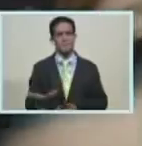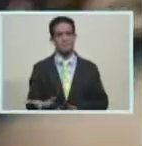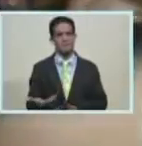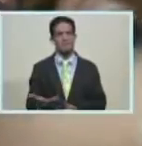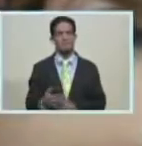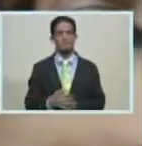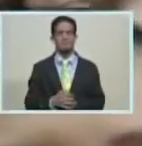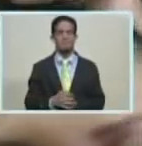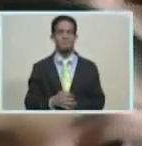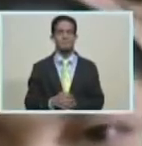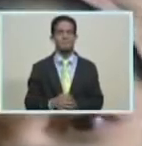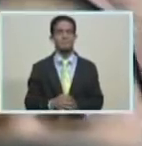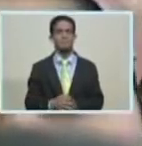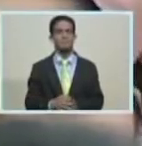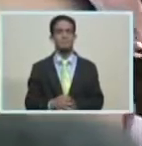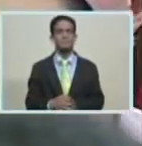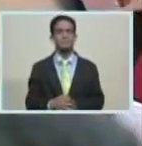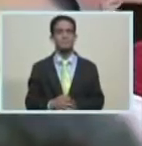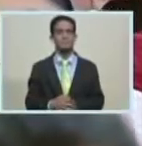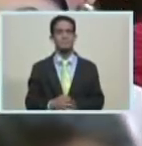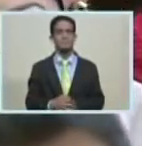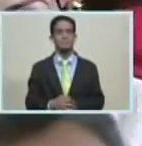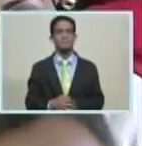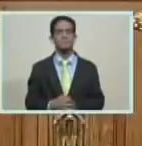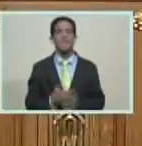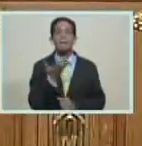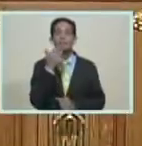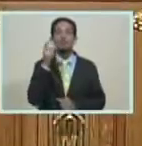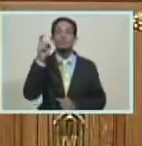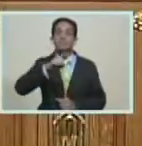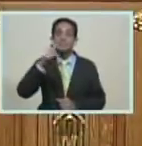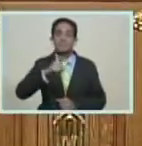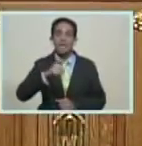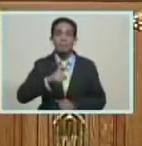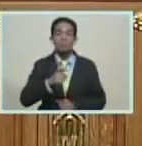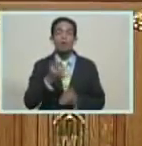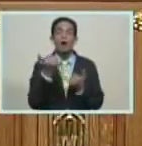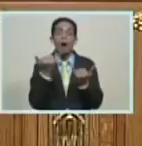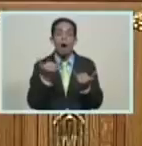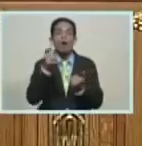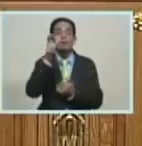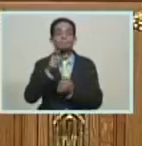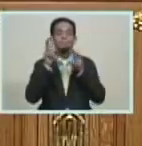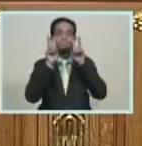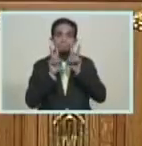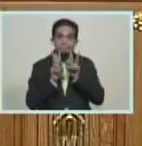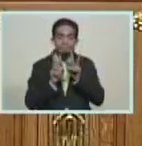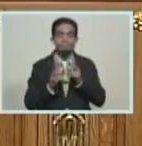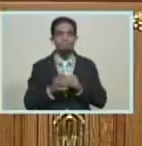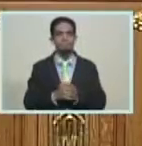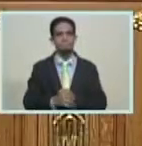de la economía criminal. Necesitamos una nueva ética.